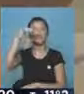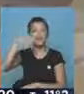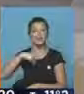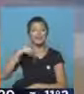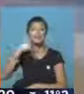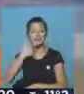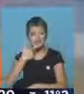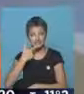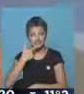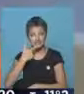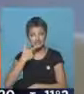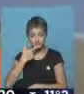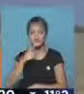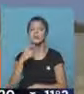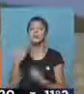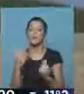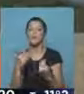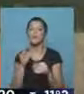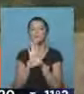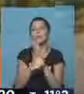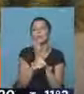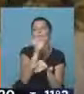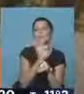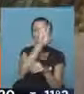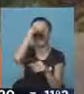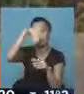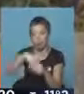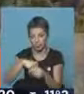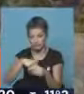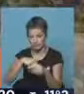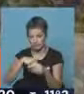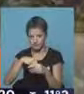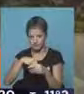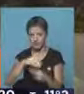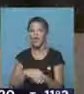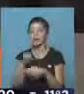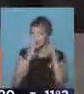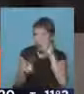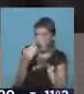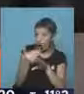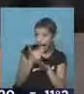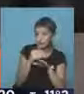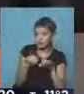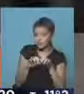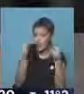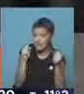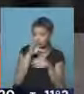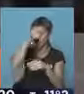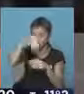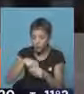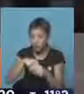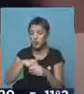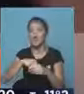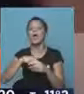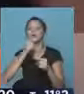Name Service, puede envenenarse, por así decir. Se puede han tratado de romperla. Y de hecho, en algún momento, sectores grandes, por